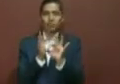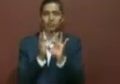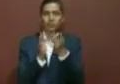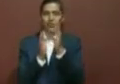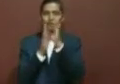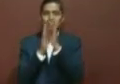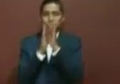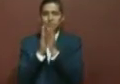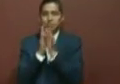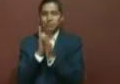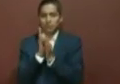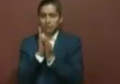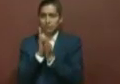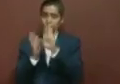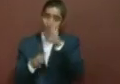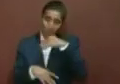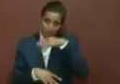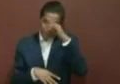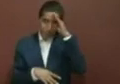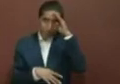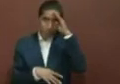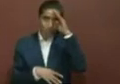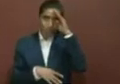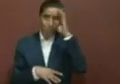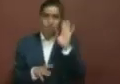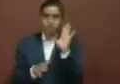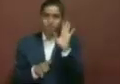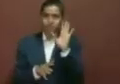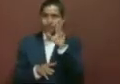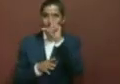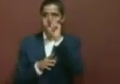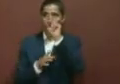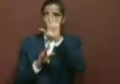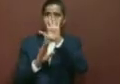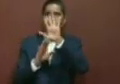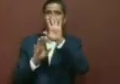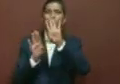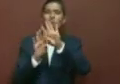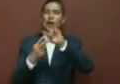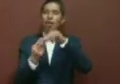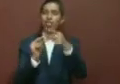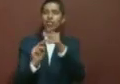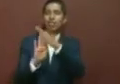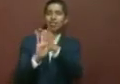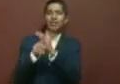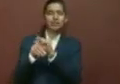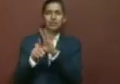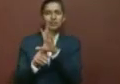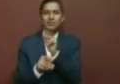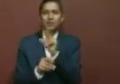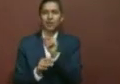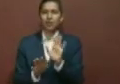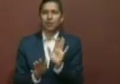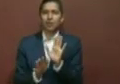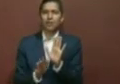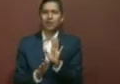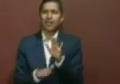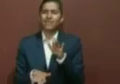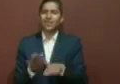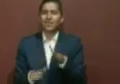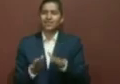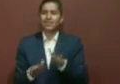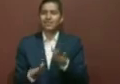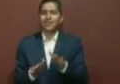Entonces, yo creo que, no te contradigo, pero contrario a lo que luego manejamos, los que andamos